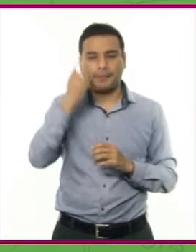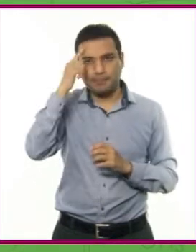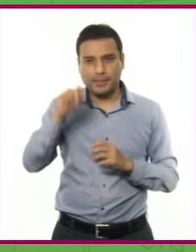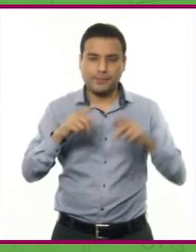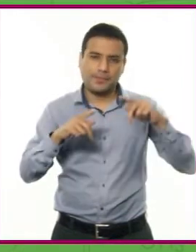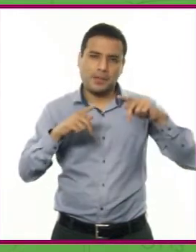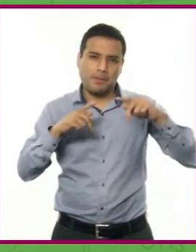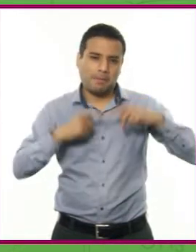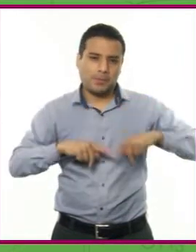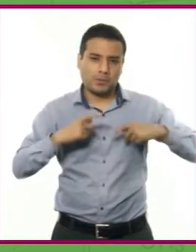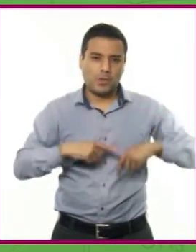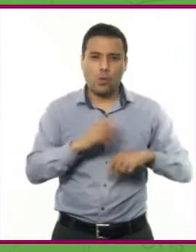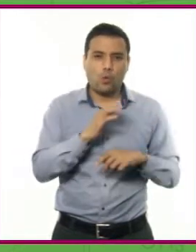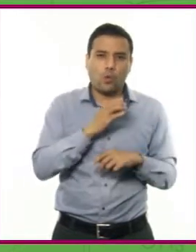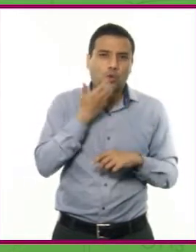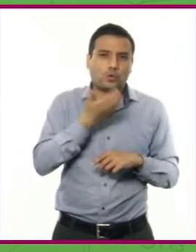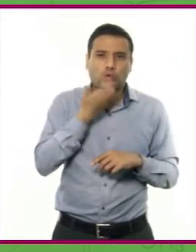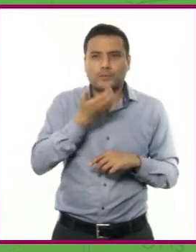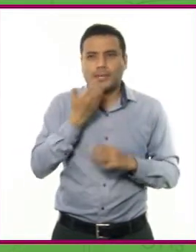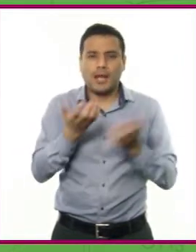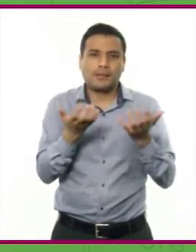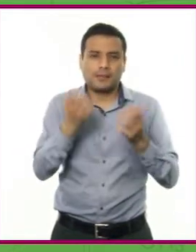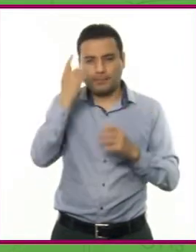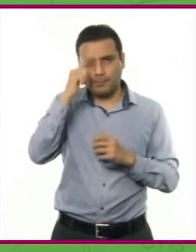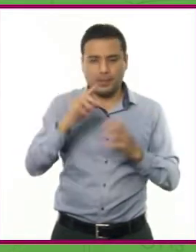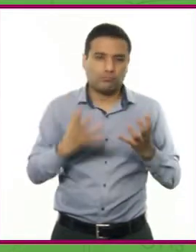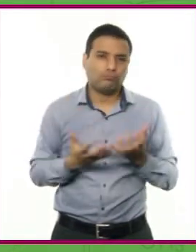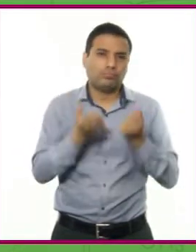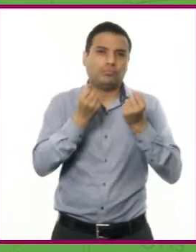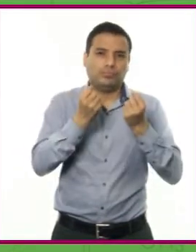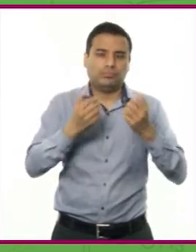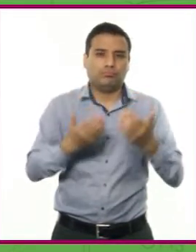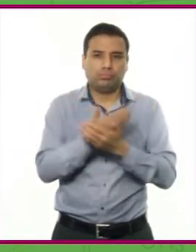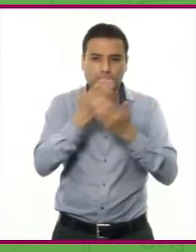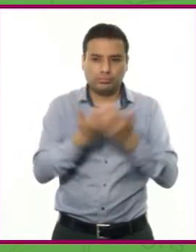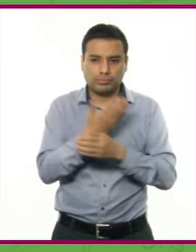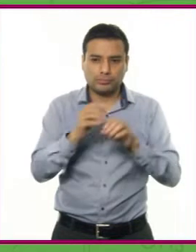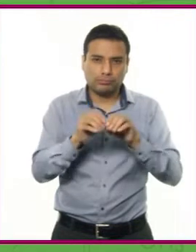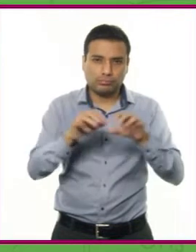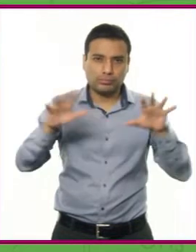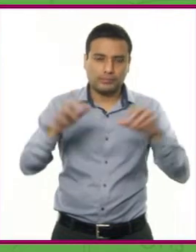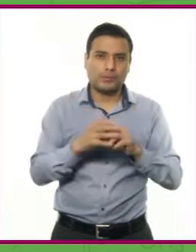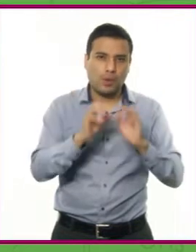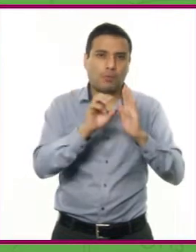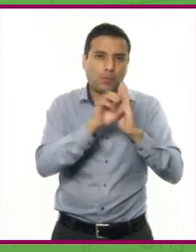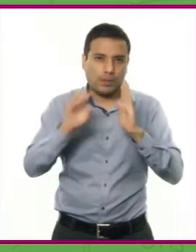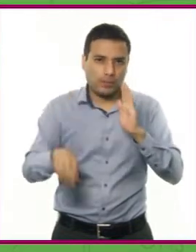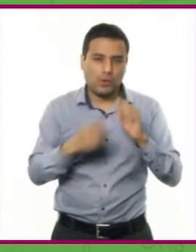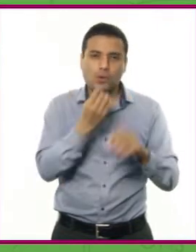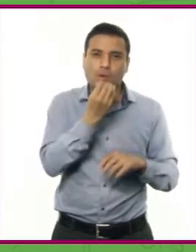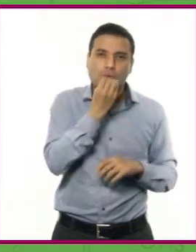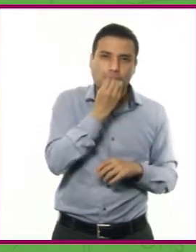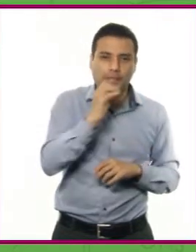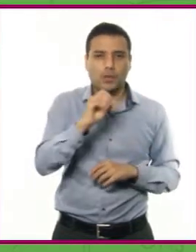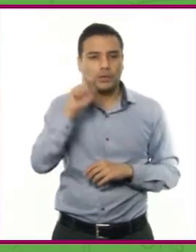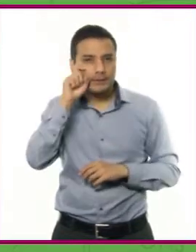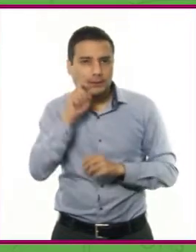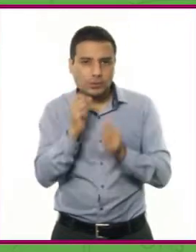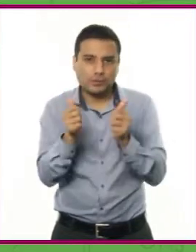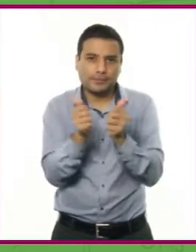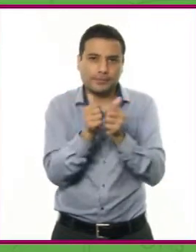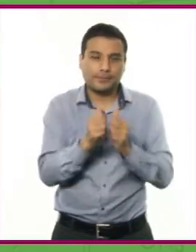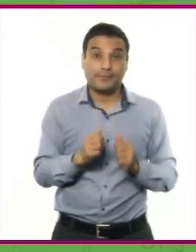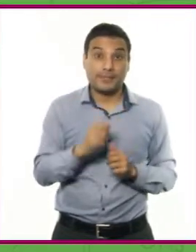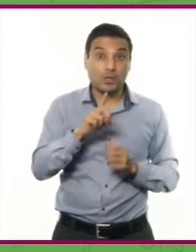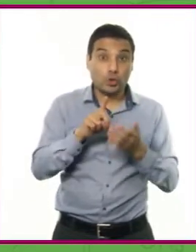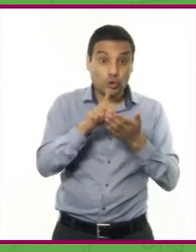conductas necesarias para la supervivencia y la reproducción, como alimentarse y tener sexo. Al ingresar en el cerebro,